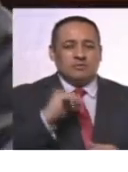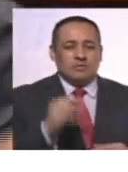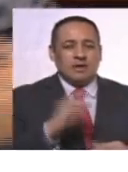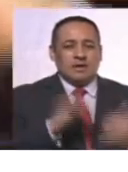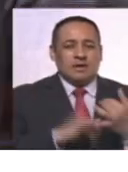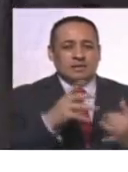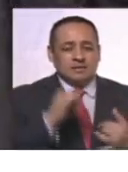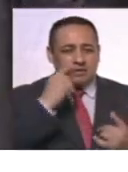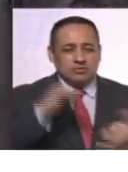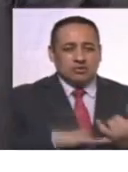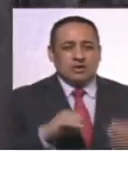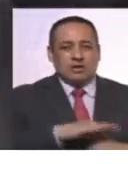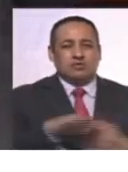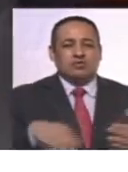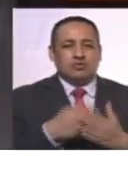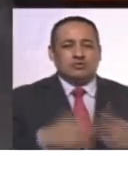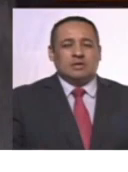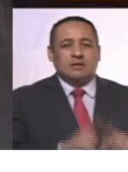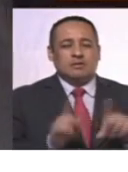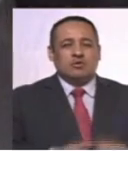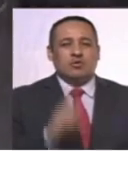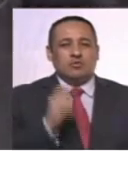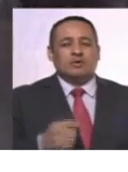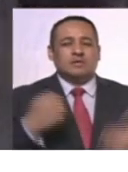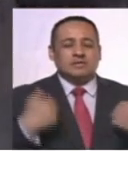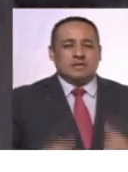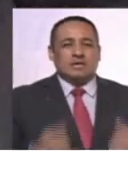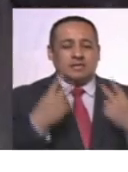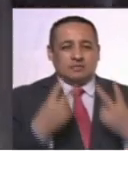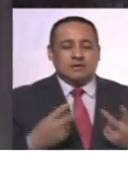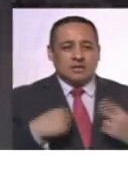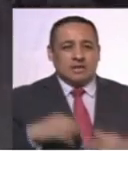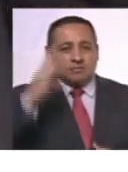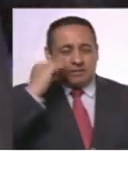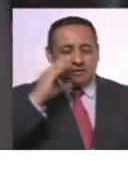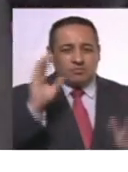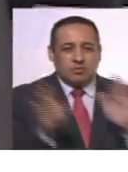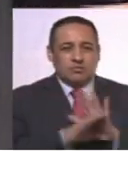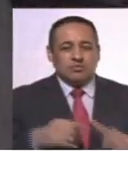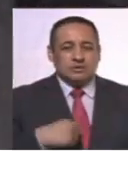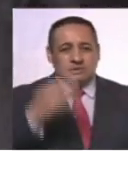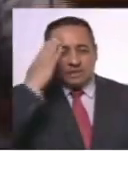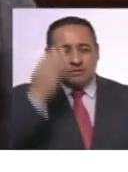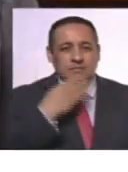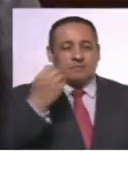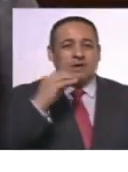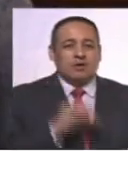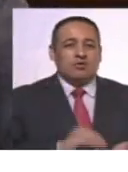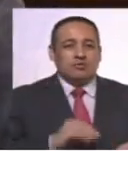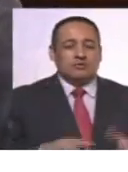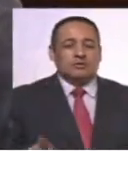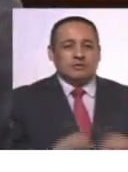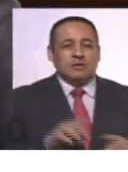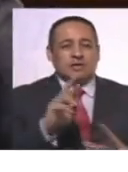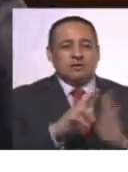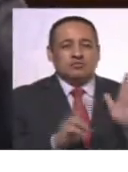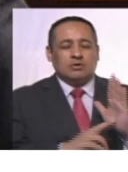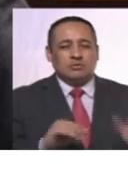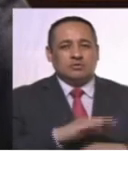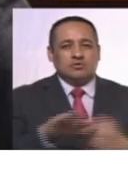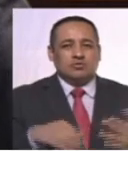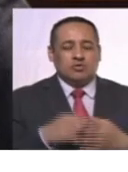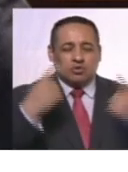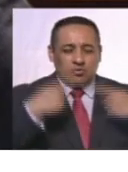casación, en todos los casos los jueces ya, pues obviamente en las Cortes Supremas hay mejor cabeza, resuelven todos